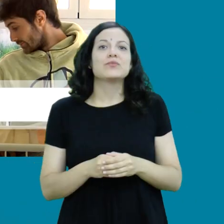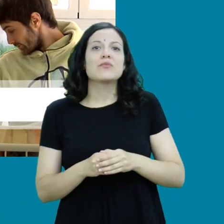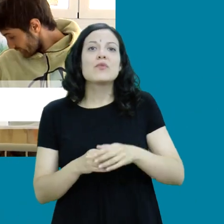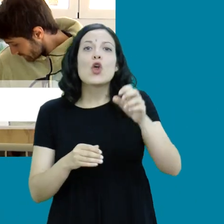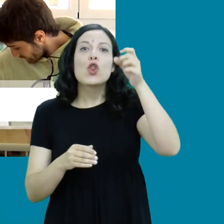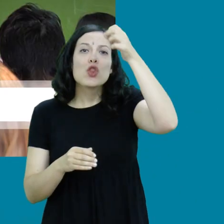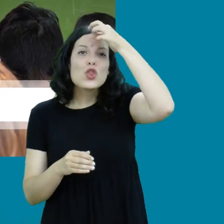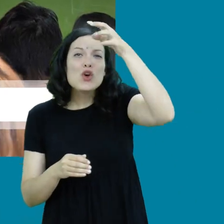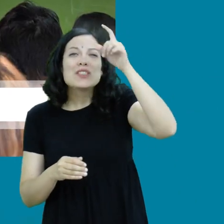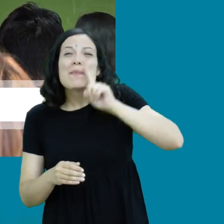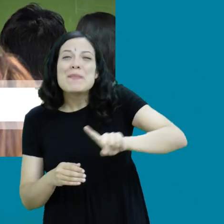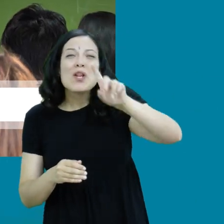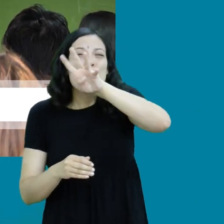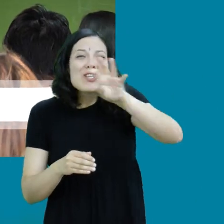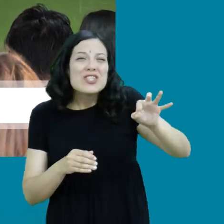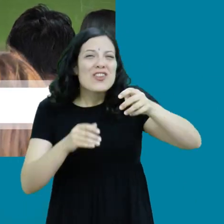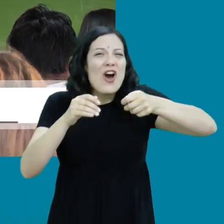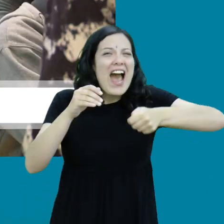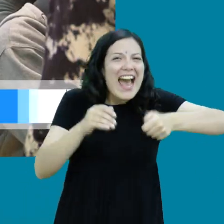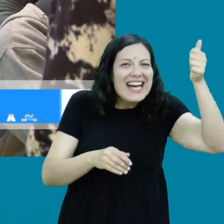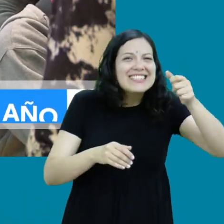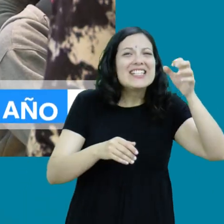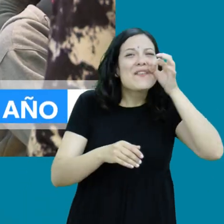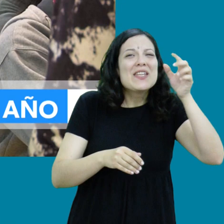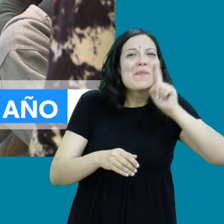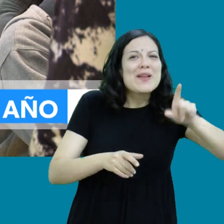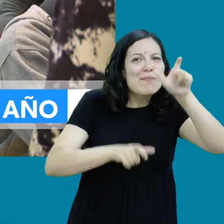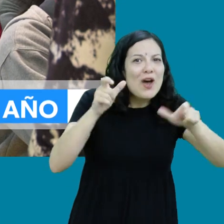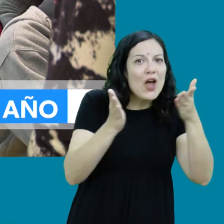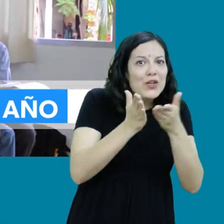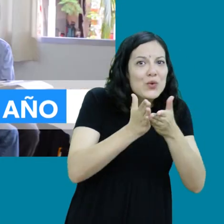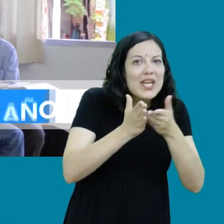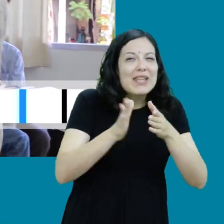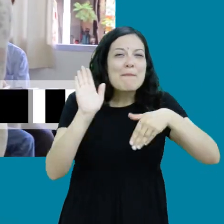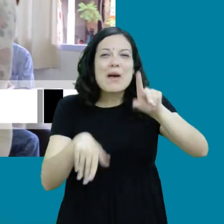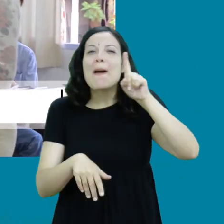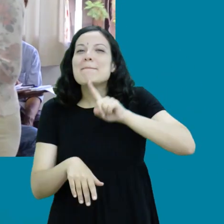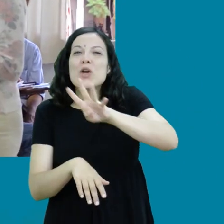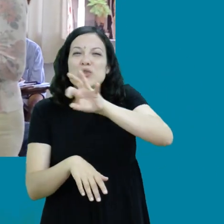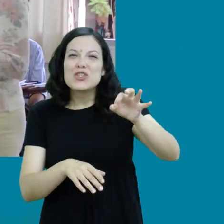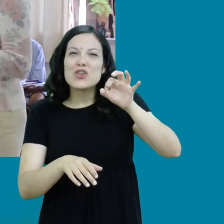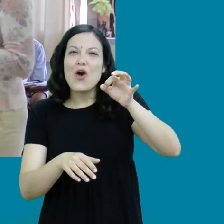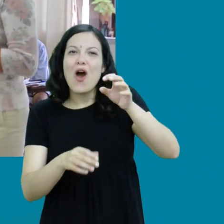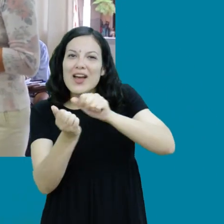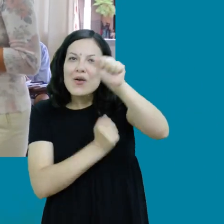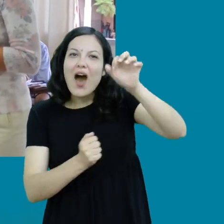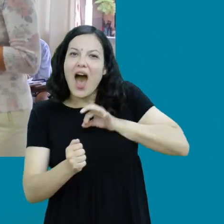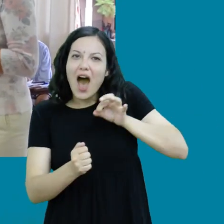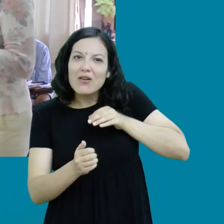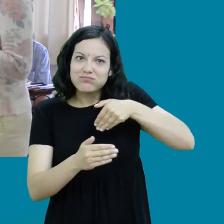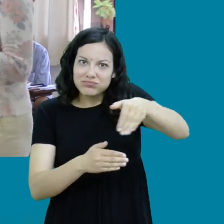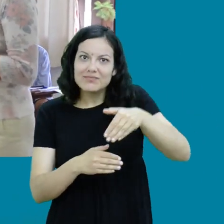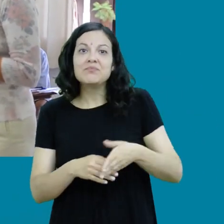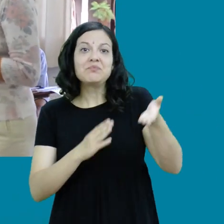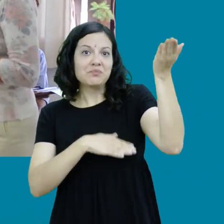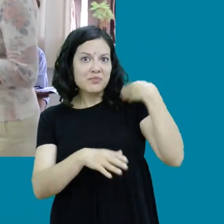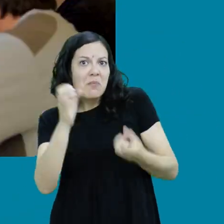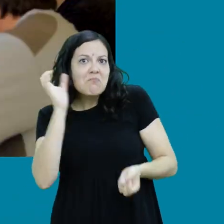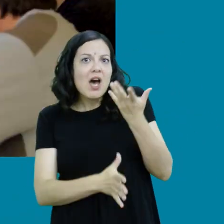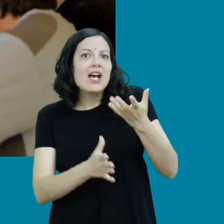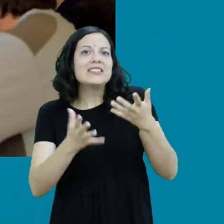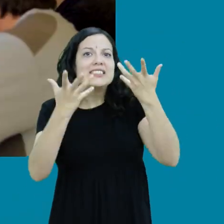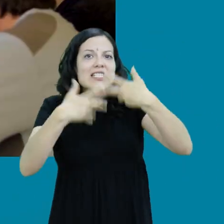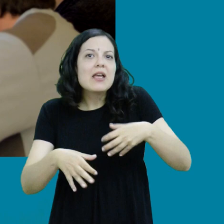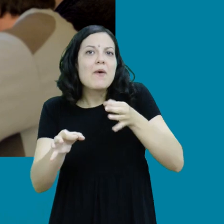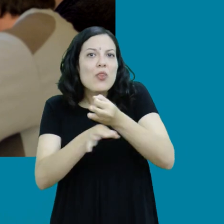de 12.400 a casi 20.000 estudiantes y más de 1.400 graduados por año. Recientemente se conformó el